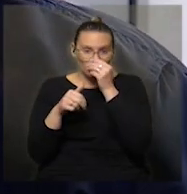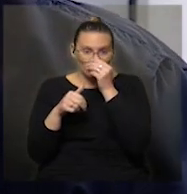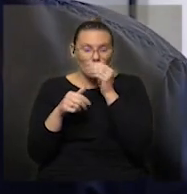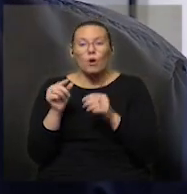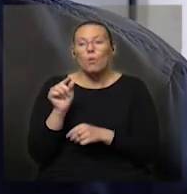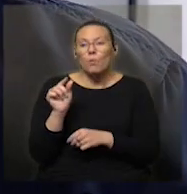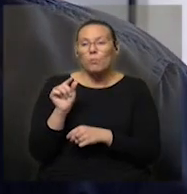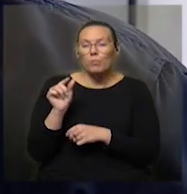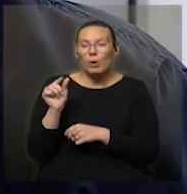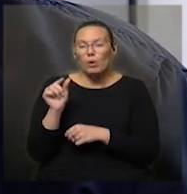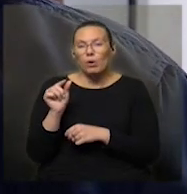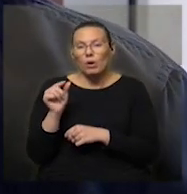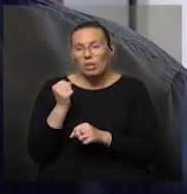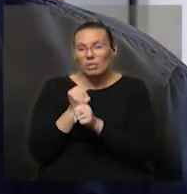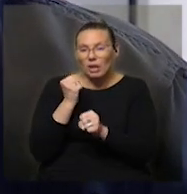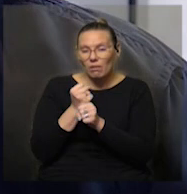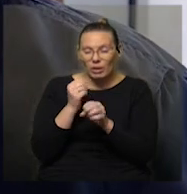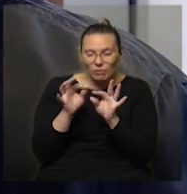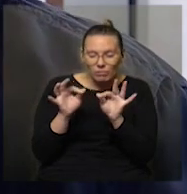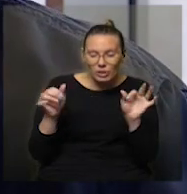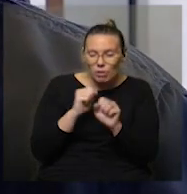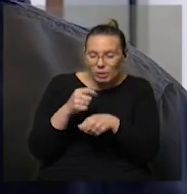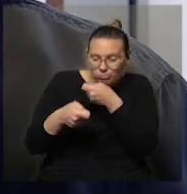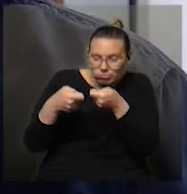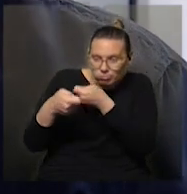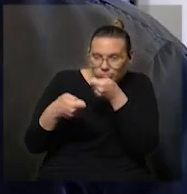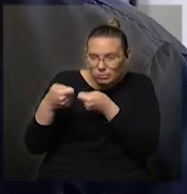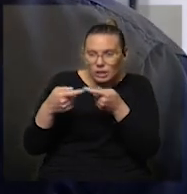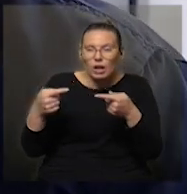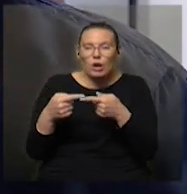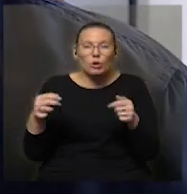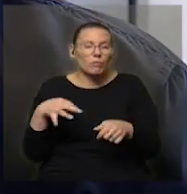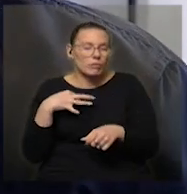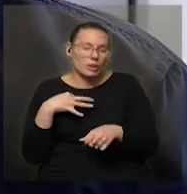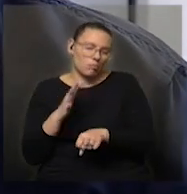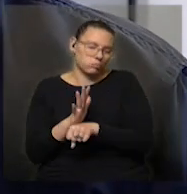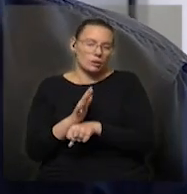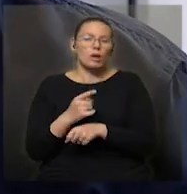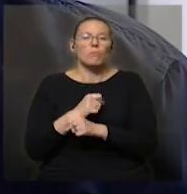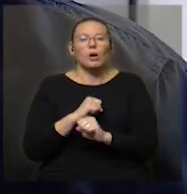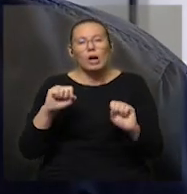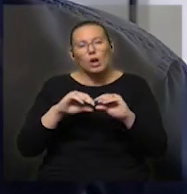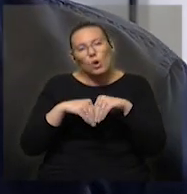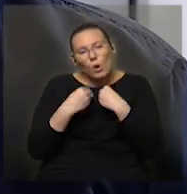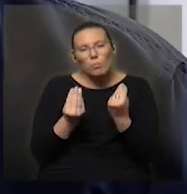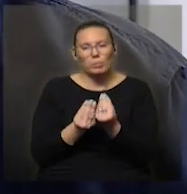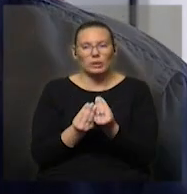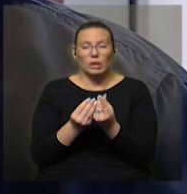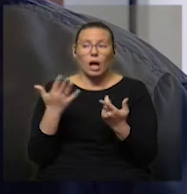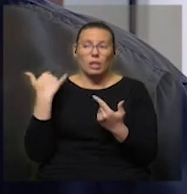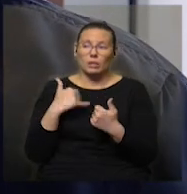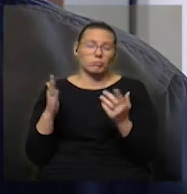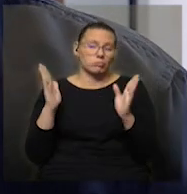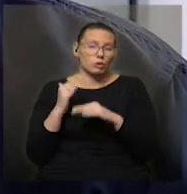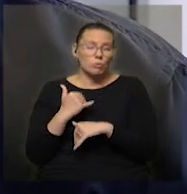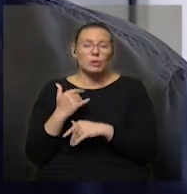un poco ese trabajo fino de poder darle vida a esas cosas también, que para mí fue como poder completar algo que no había podido hacerlo